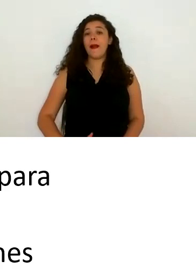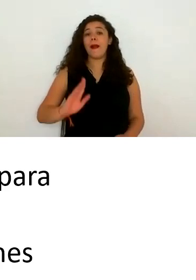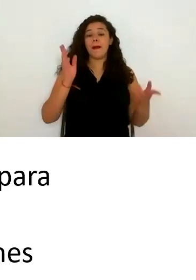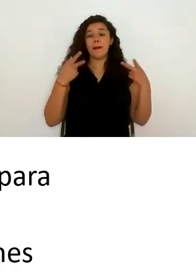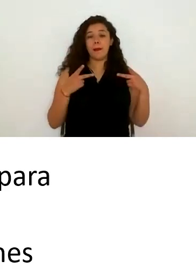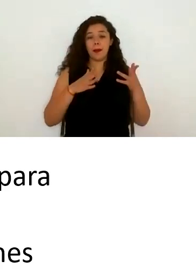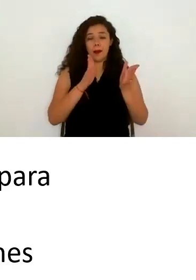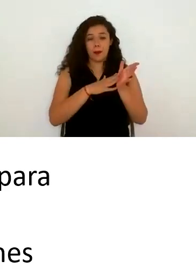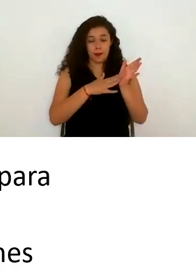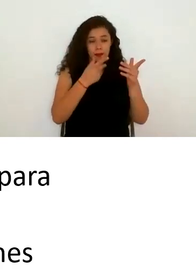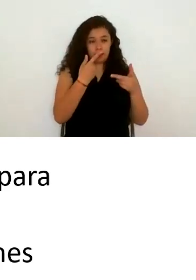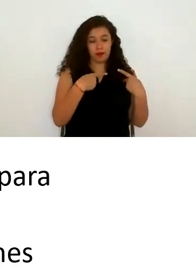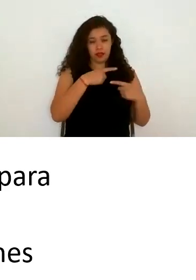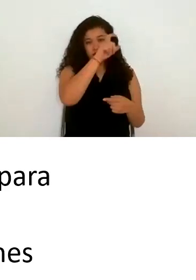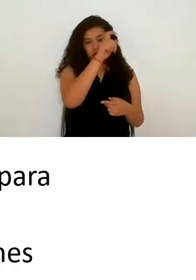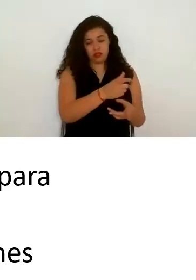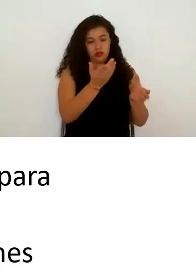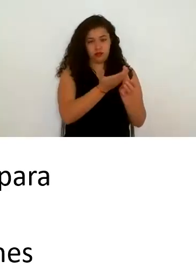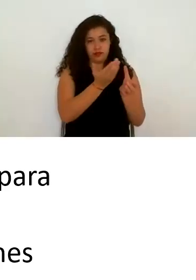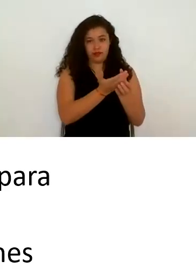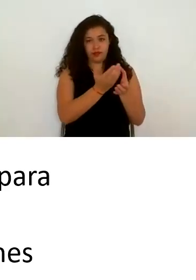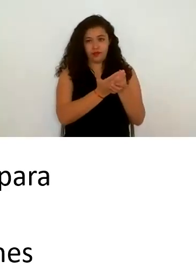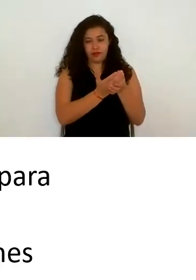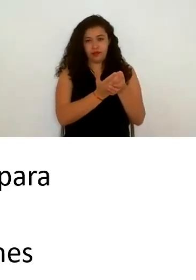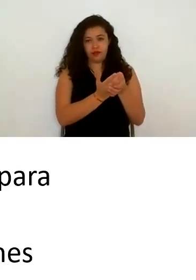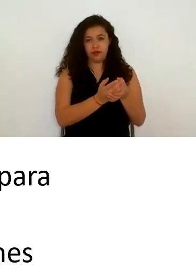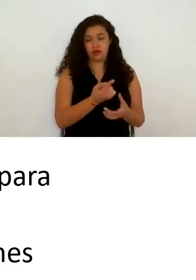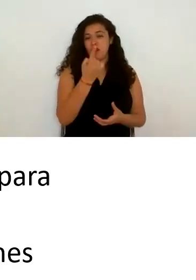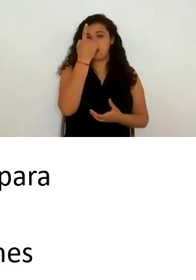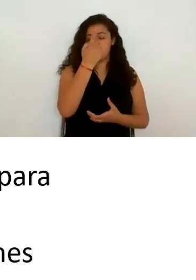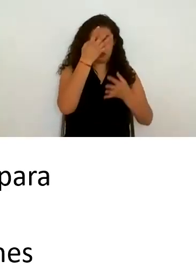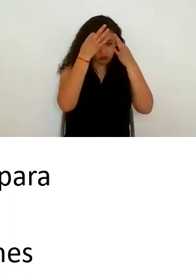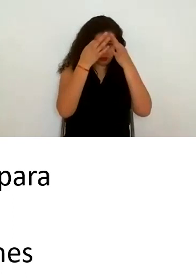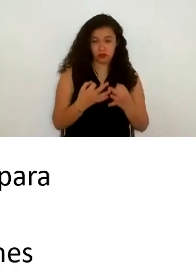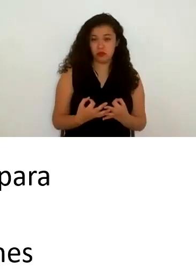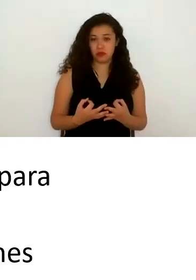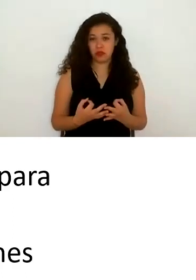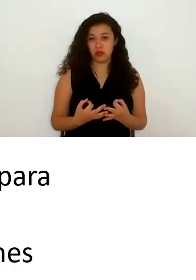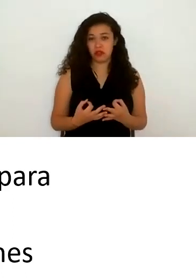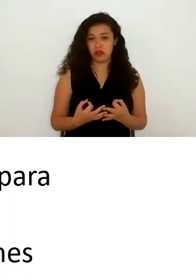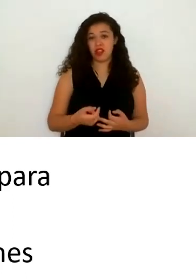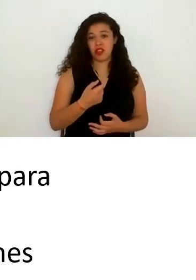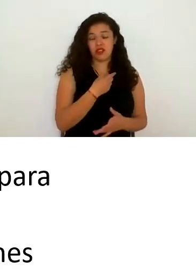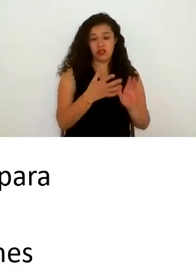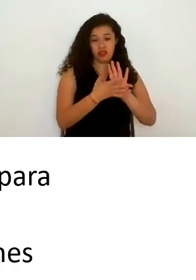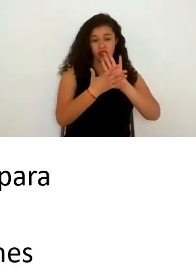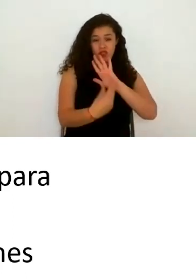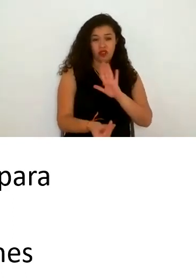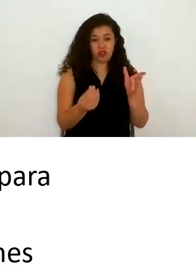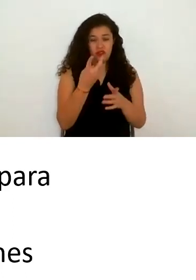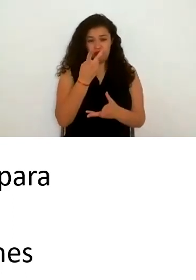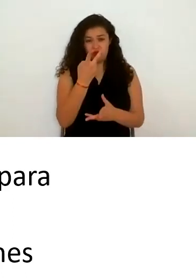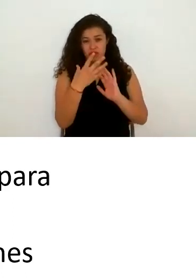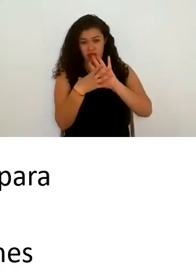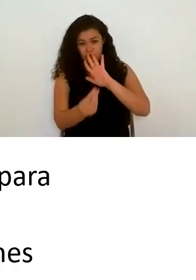debe conformar por documentos únicos y originales, pues no habría necesidad de tener dos